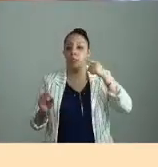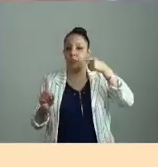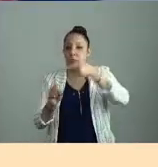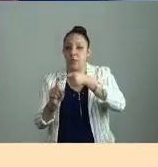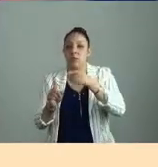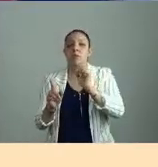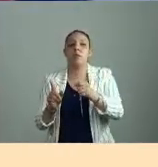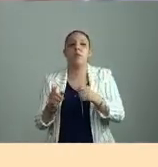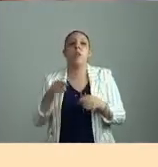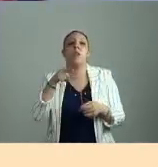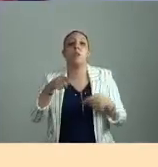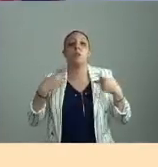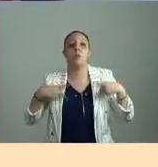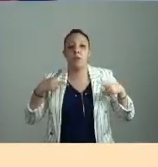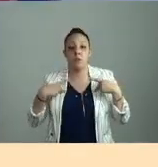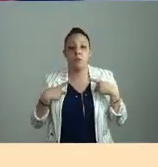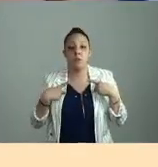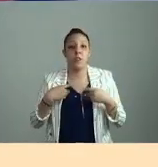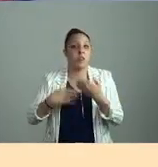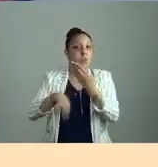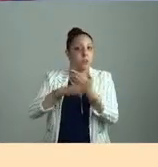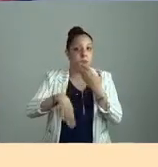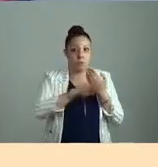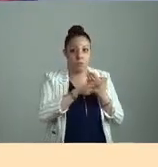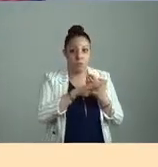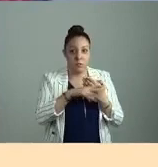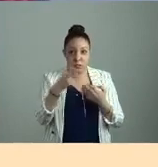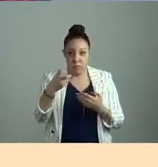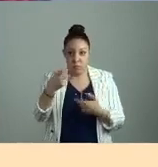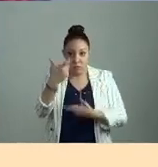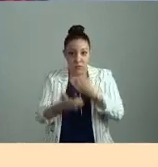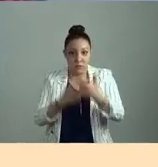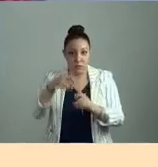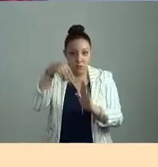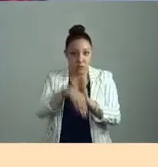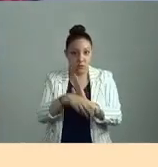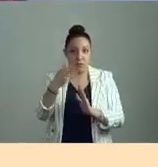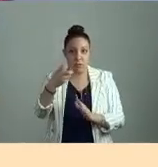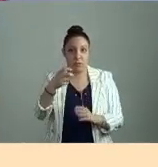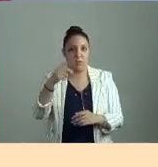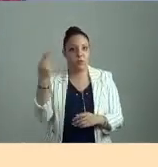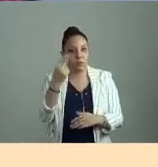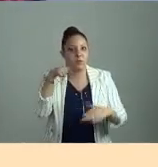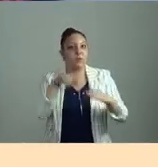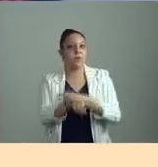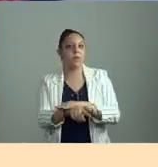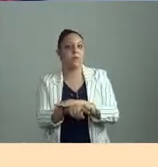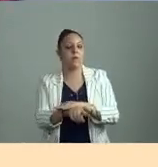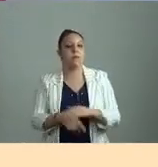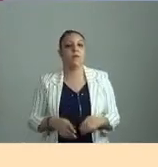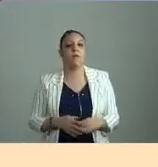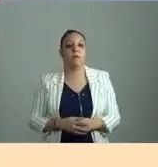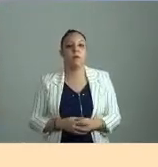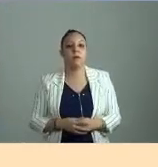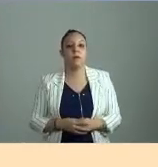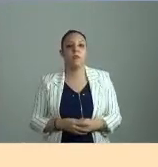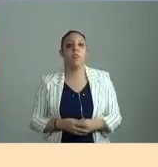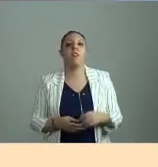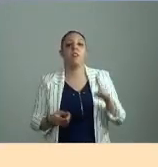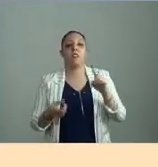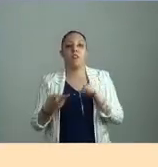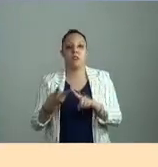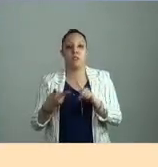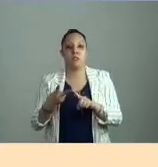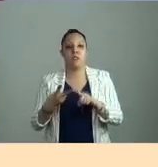el proceso de colonización esto se debe denunciar en segundo lugar también el